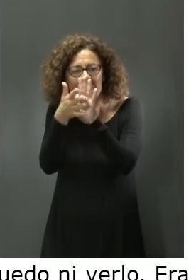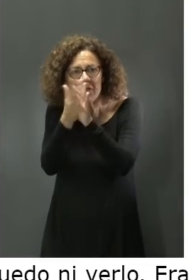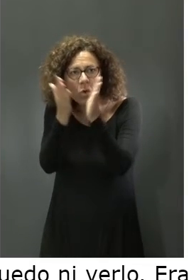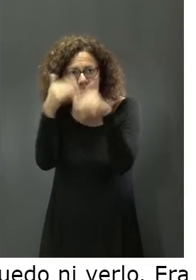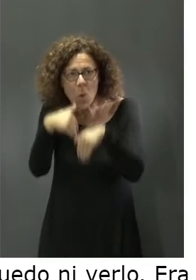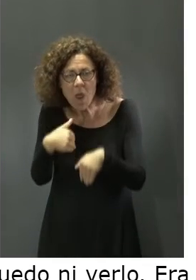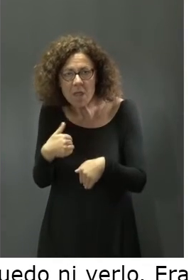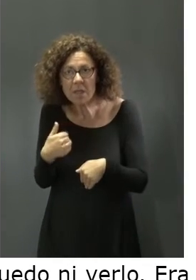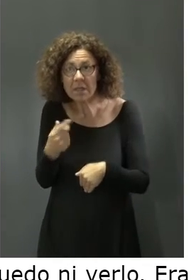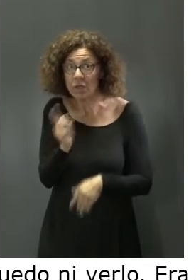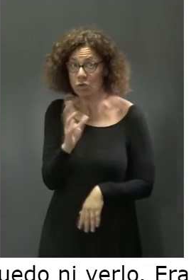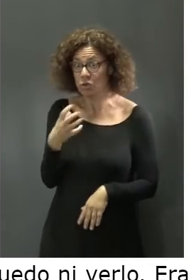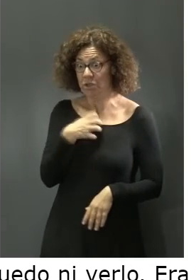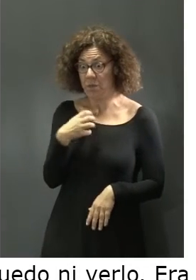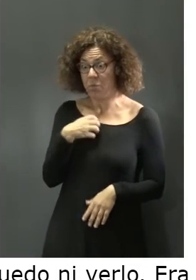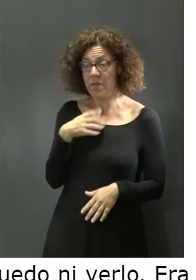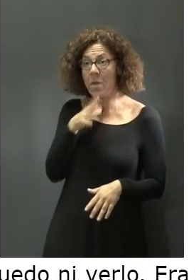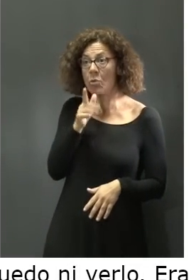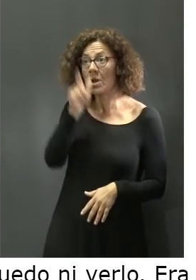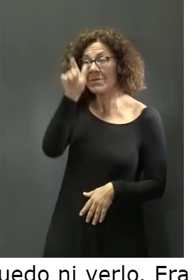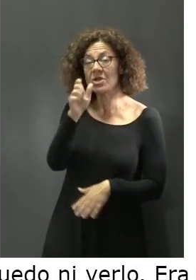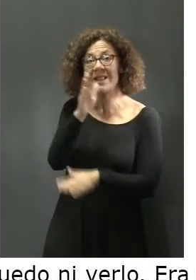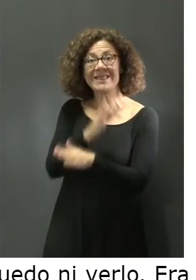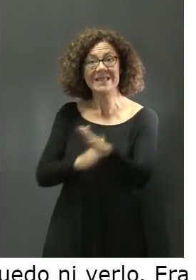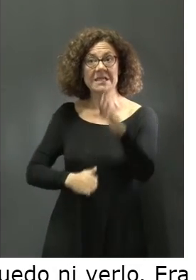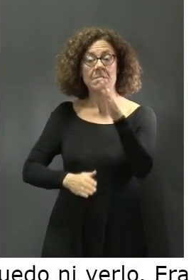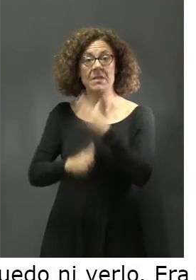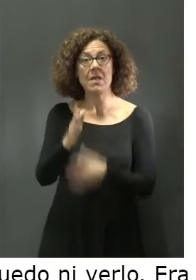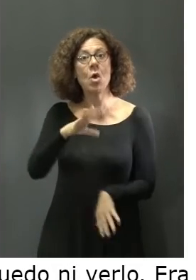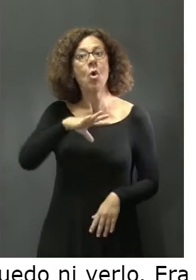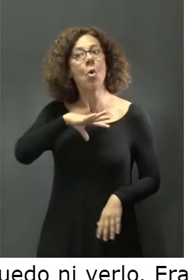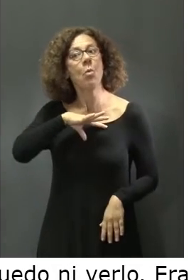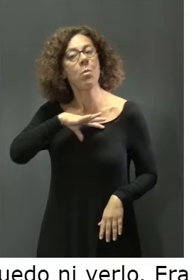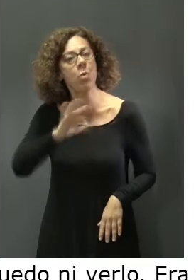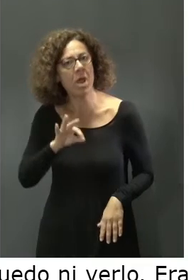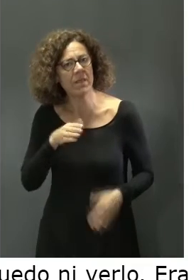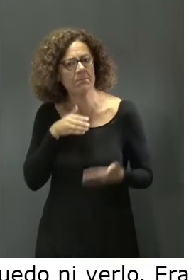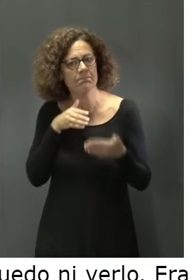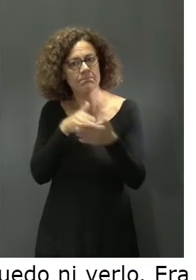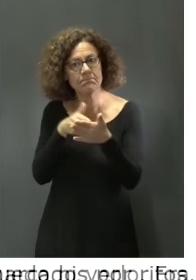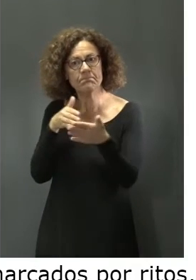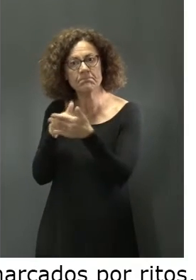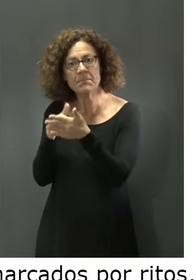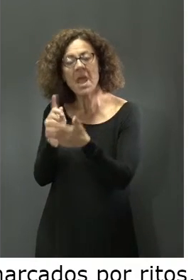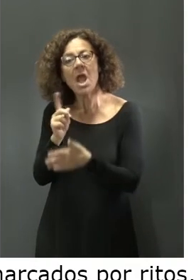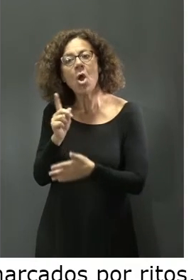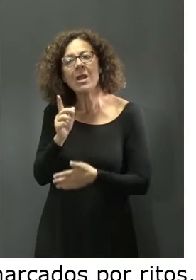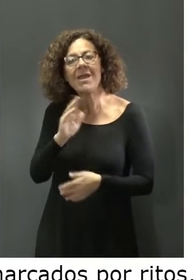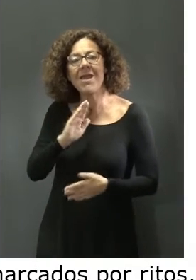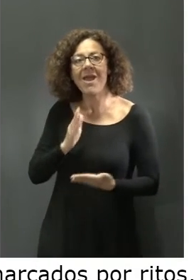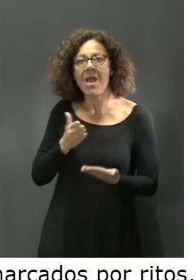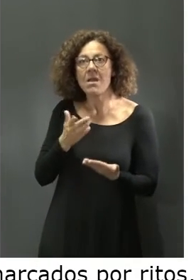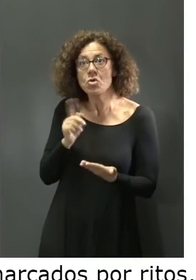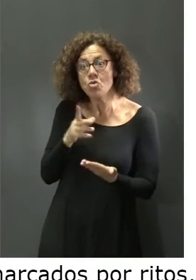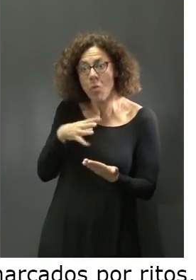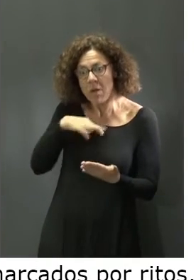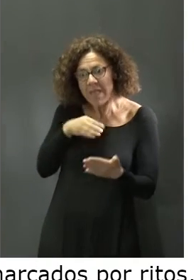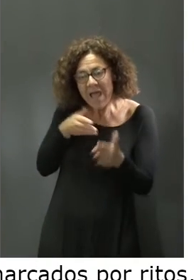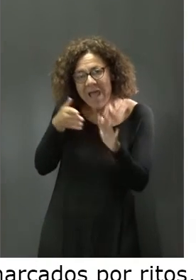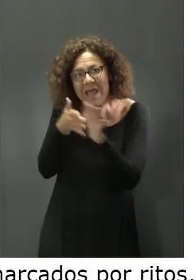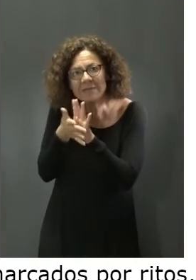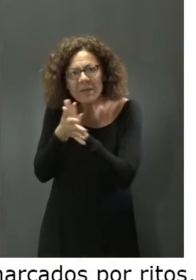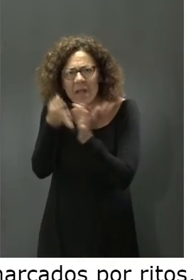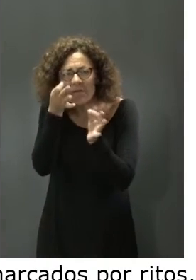no se iba a poder dar, porque la persona con discapacidad puede tener unas limitaciones que lo impidan o lo perjudiquen o lo limiten, y entonces